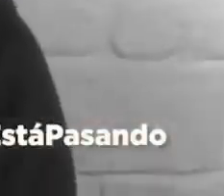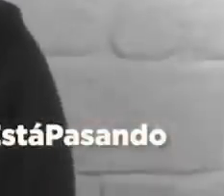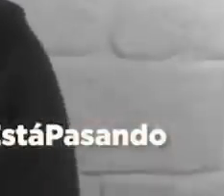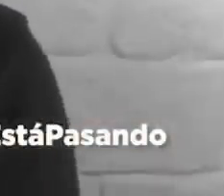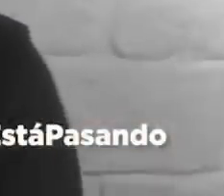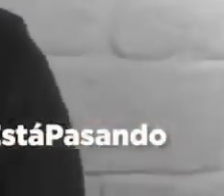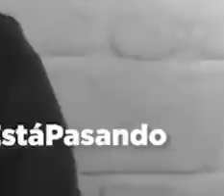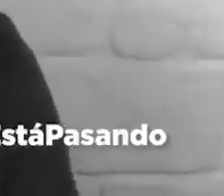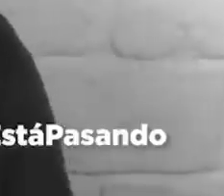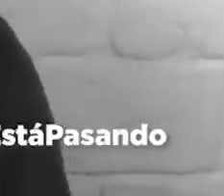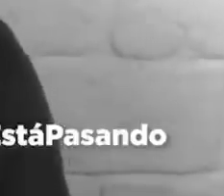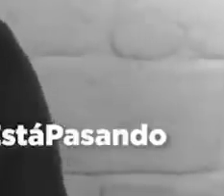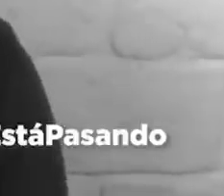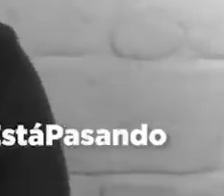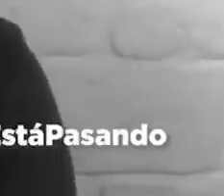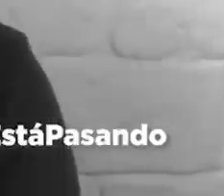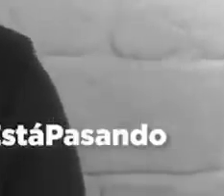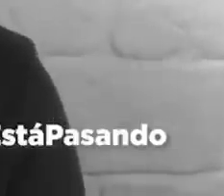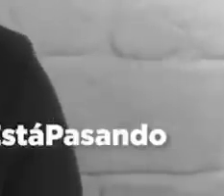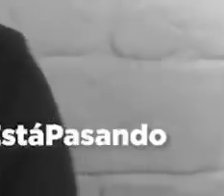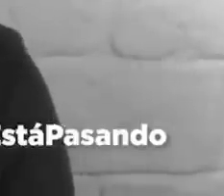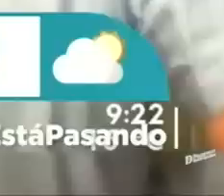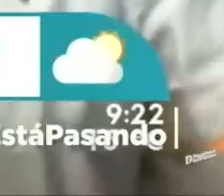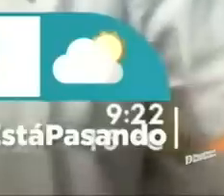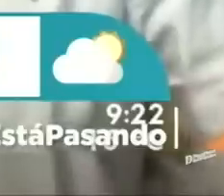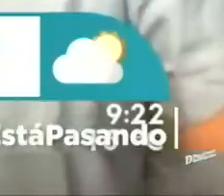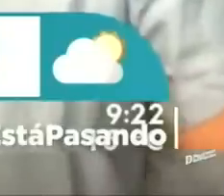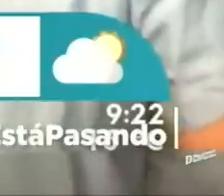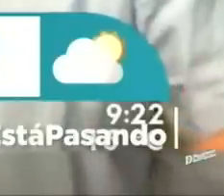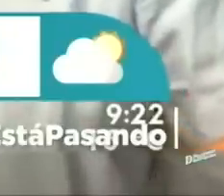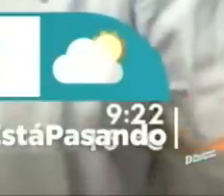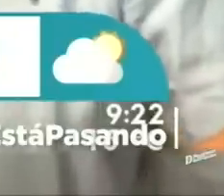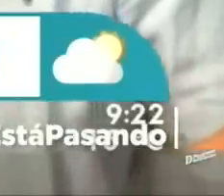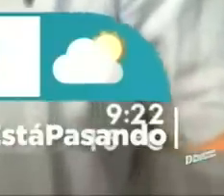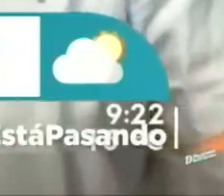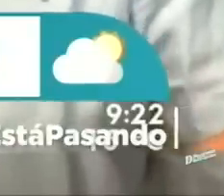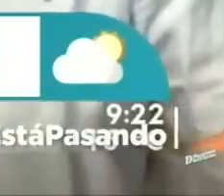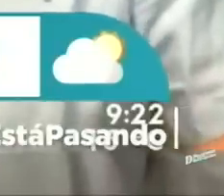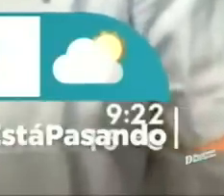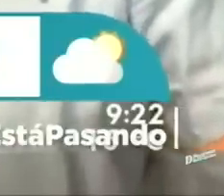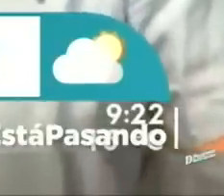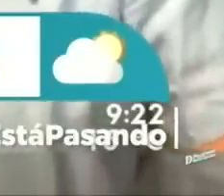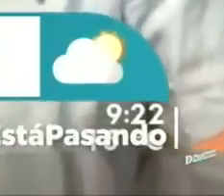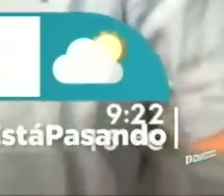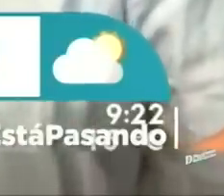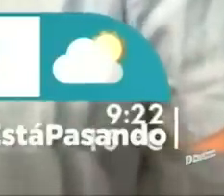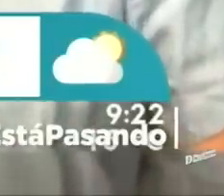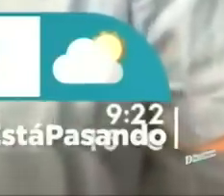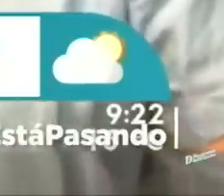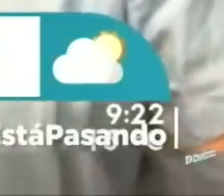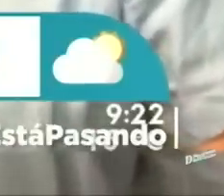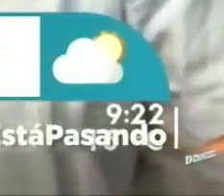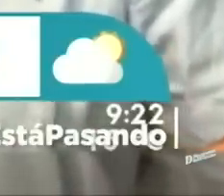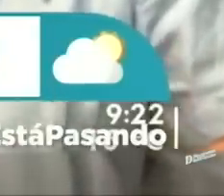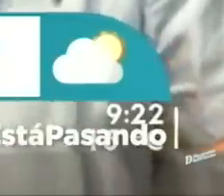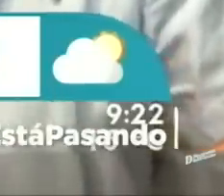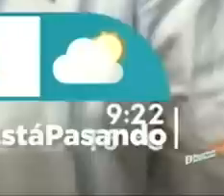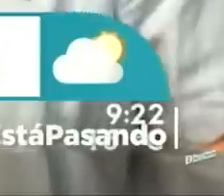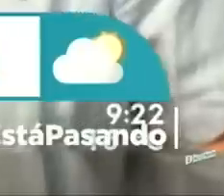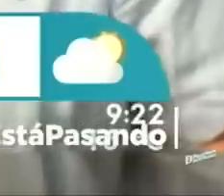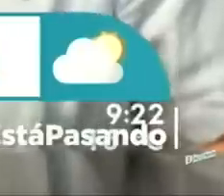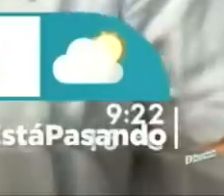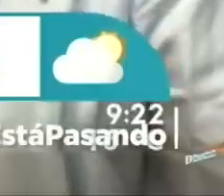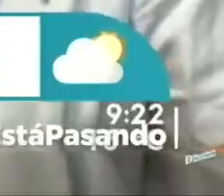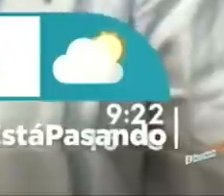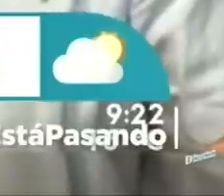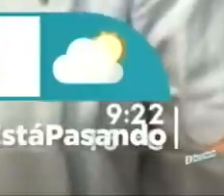lo anunciaban bien al otro día y no había tanto drama. Los problemas que hubieron entre Bartoli y yo, Martinelli,